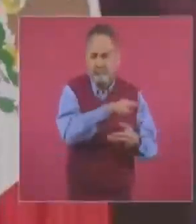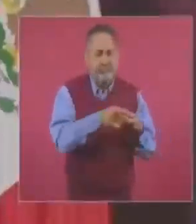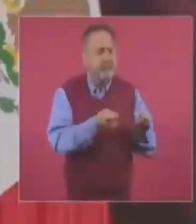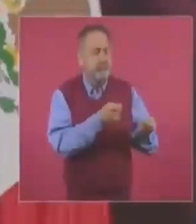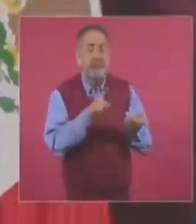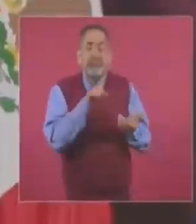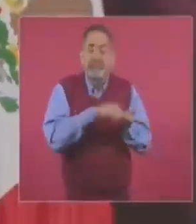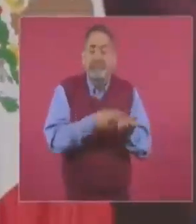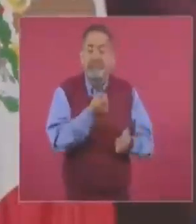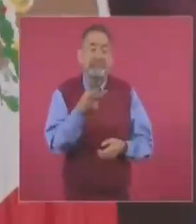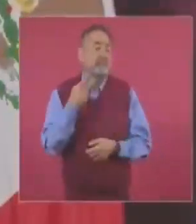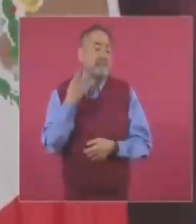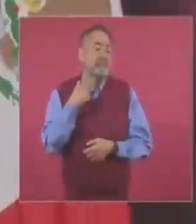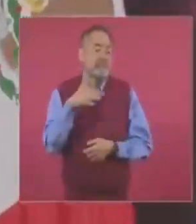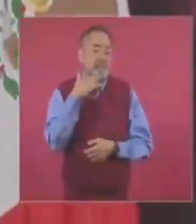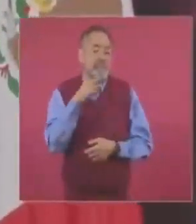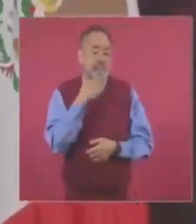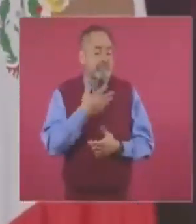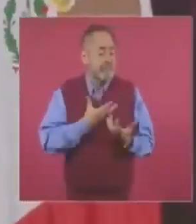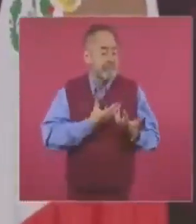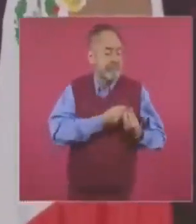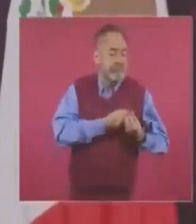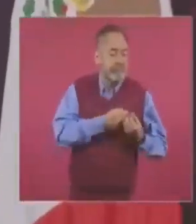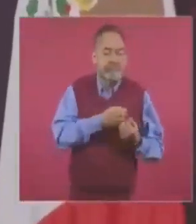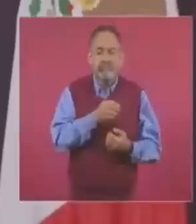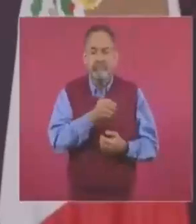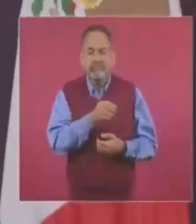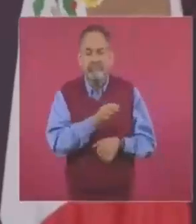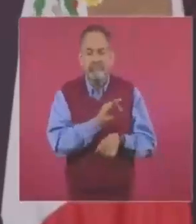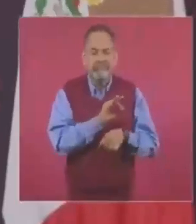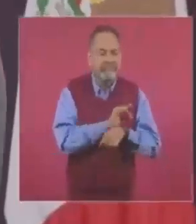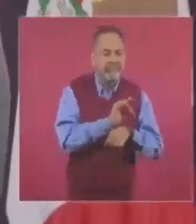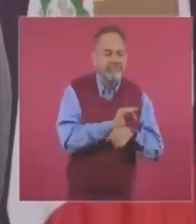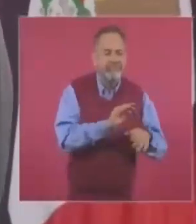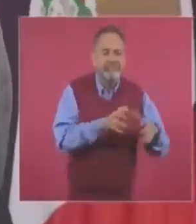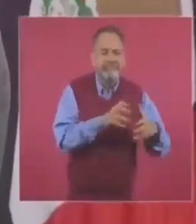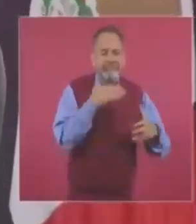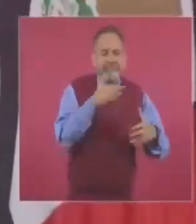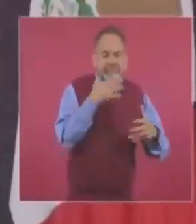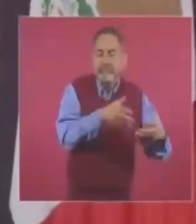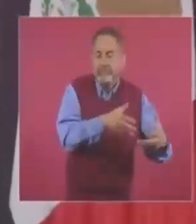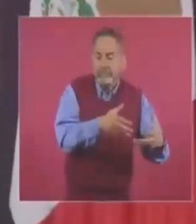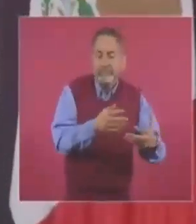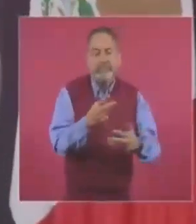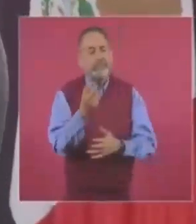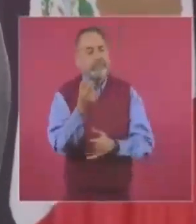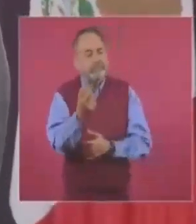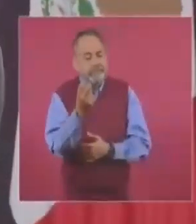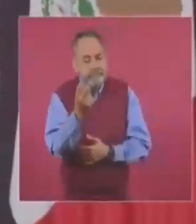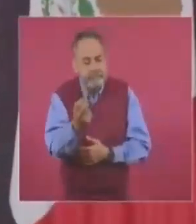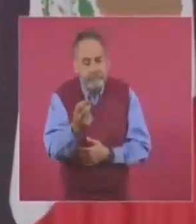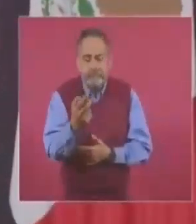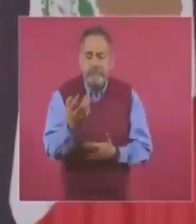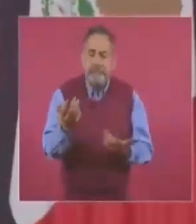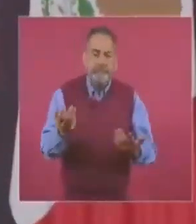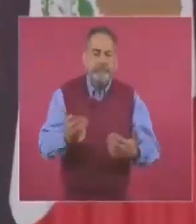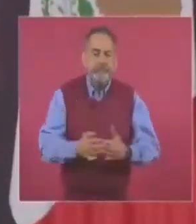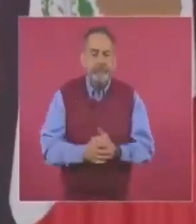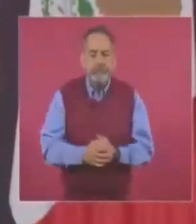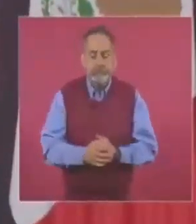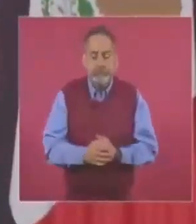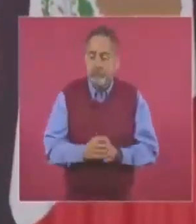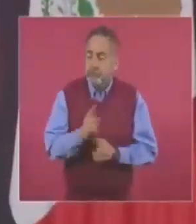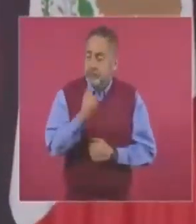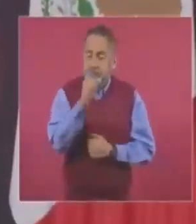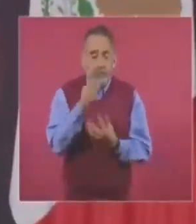ser manipulado por todos estos intereses, ni con las campañas. Ahí ya no hace tanto énfasis el presidente en